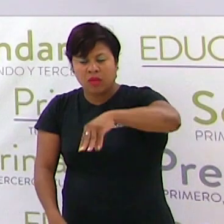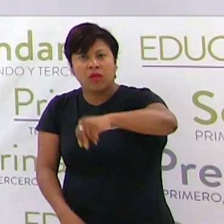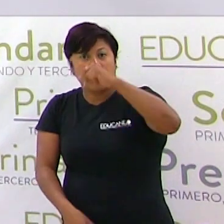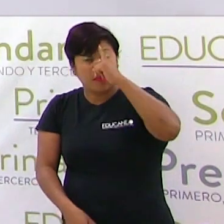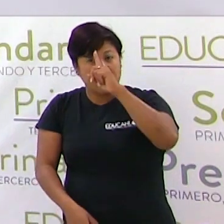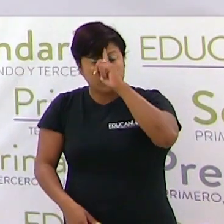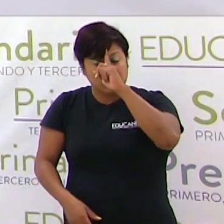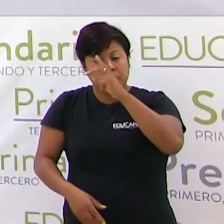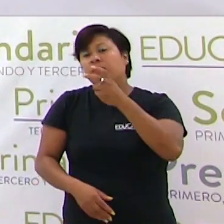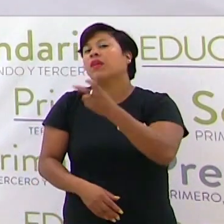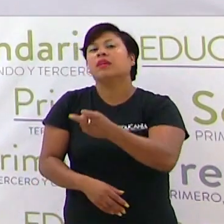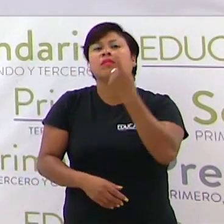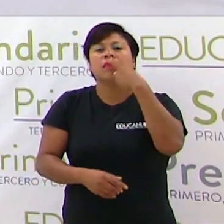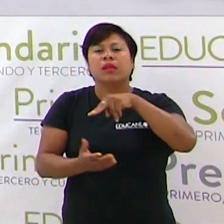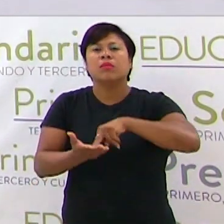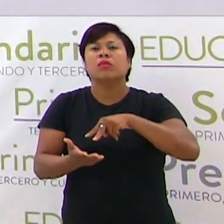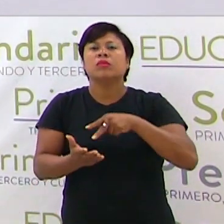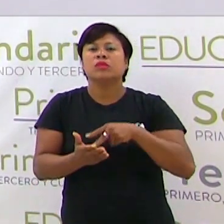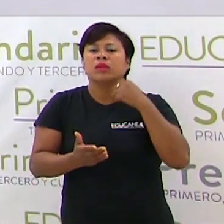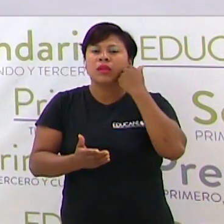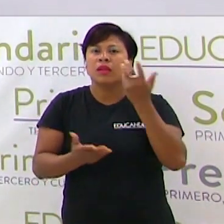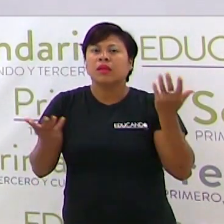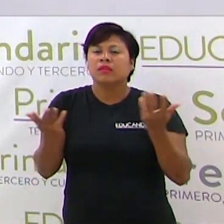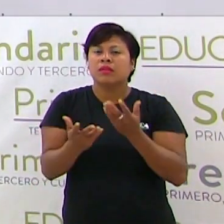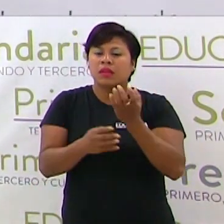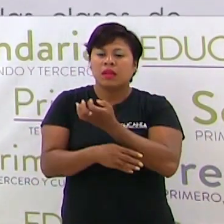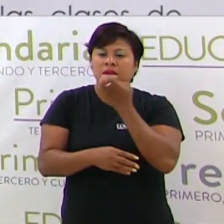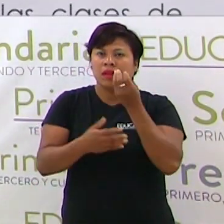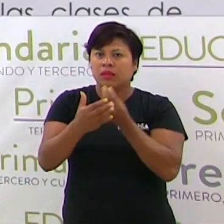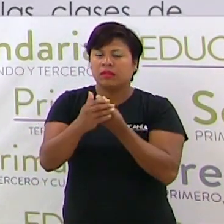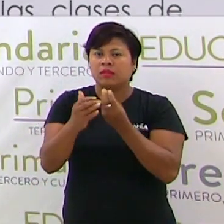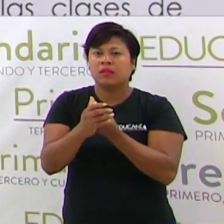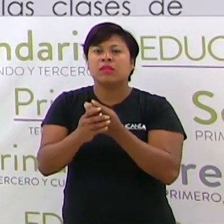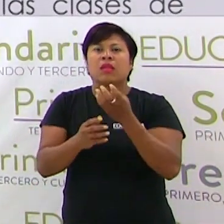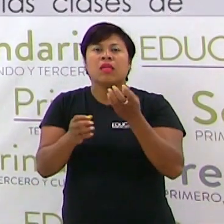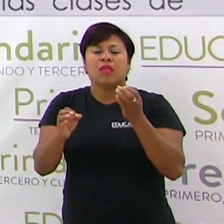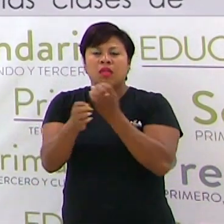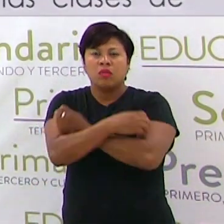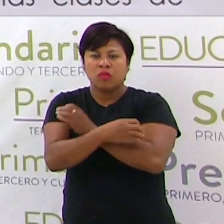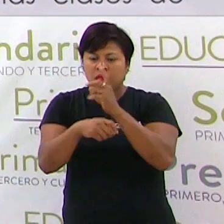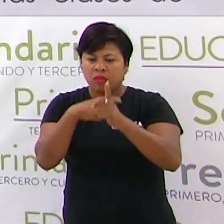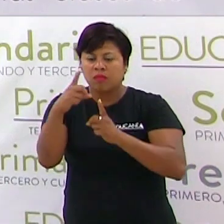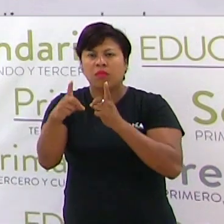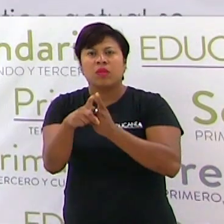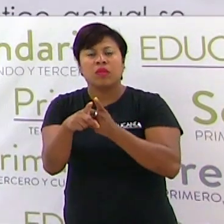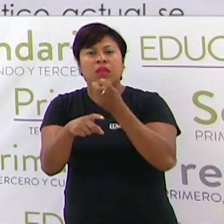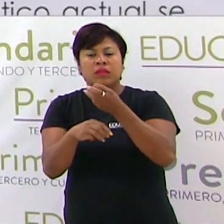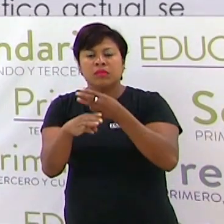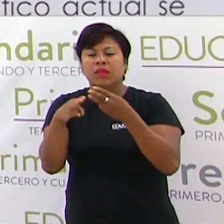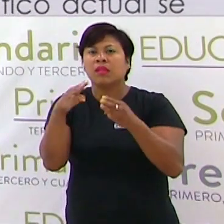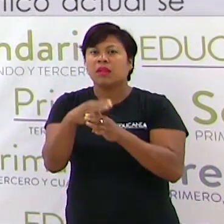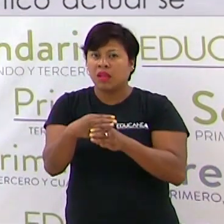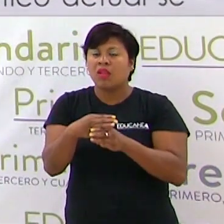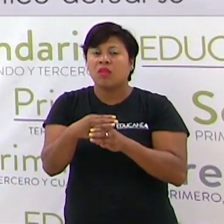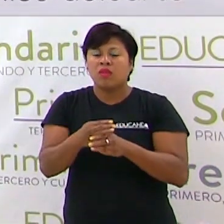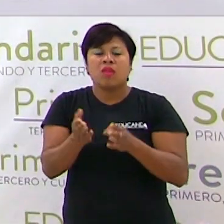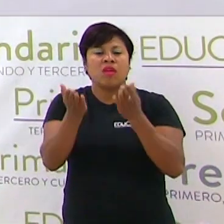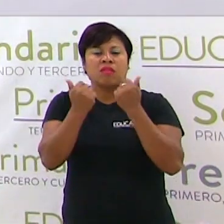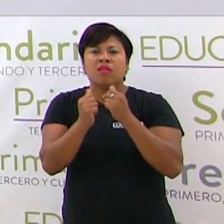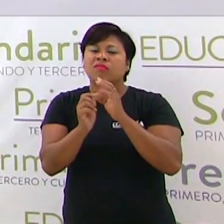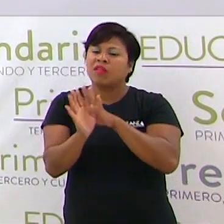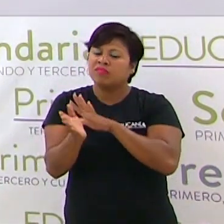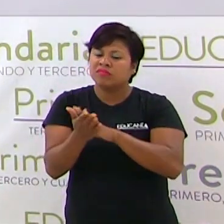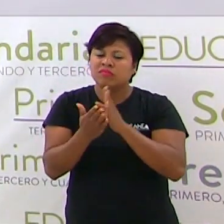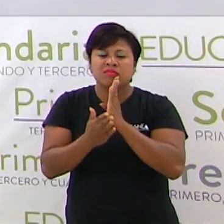Lo anterior con el propósito de llevar a cabo las clases de educación física, debido a que el material didáctico actual se encuentra